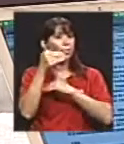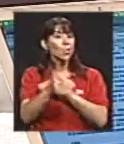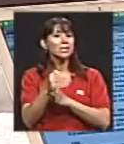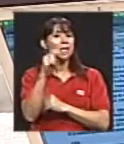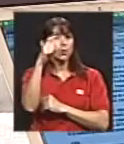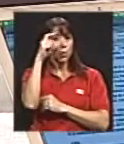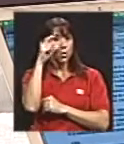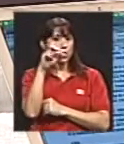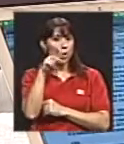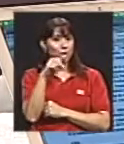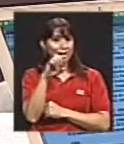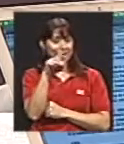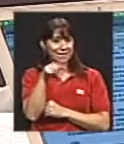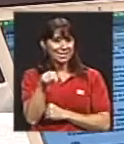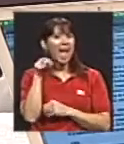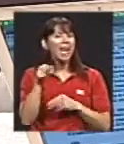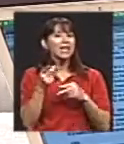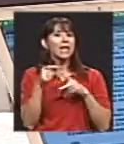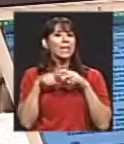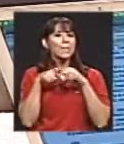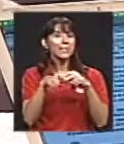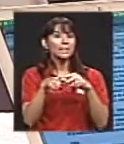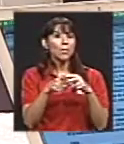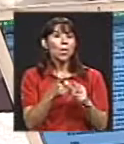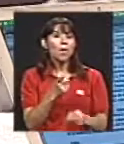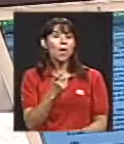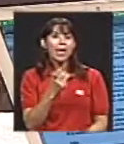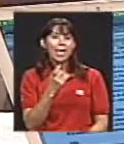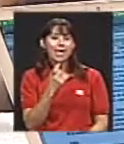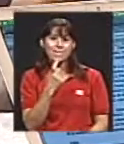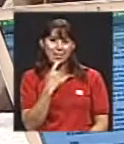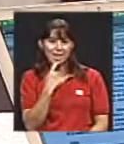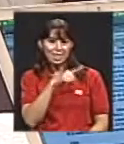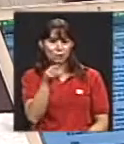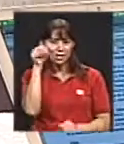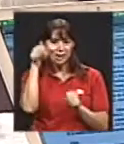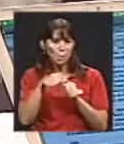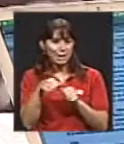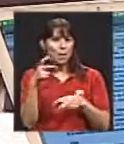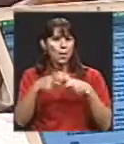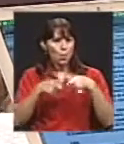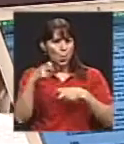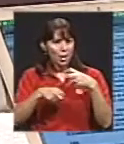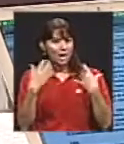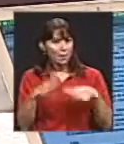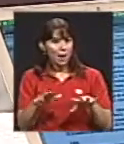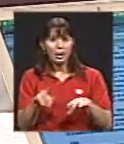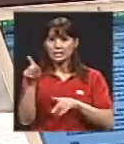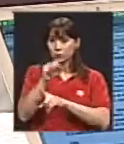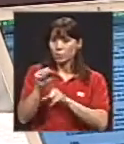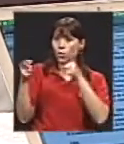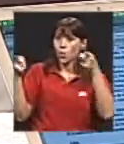2012 ahí fue un préstamo finlandés que se acuerdan ustedes que fue todo un problema y que bueno tenemos éste les sabía de